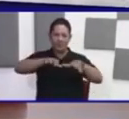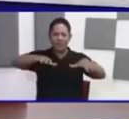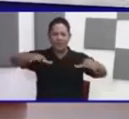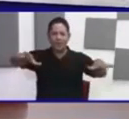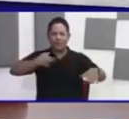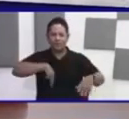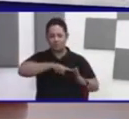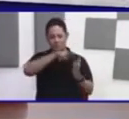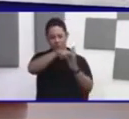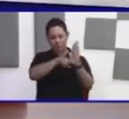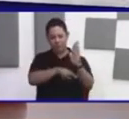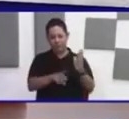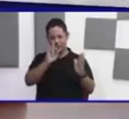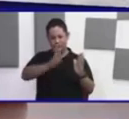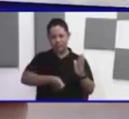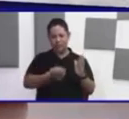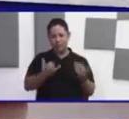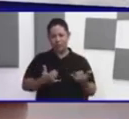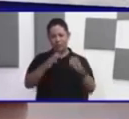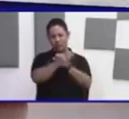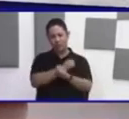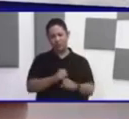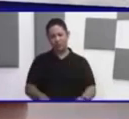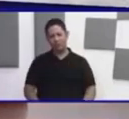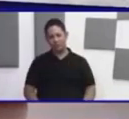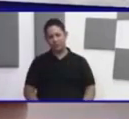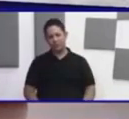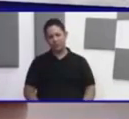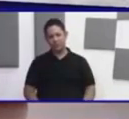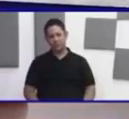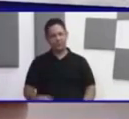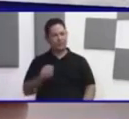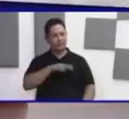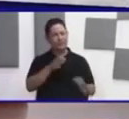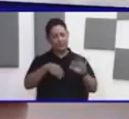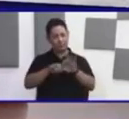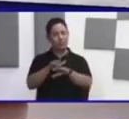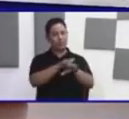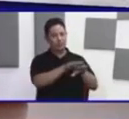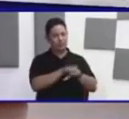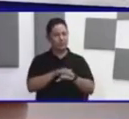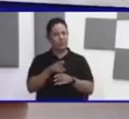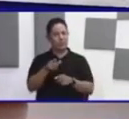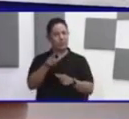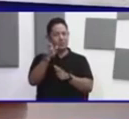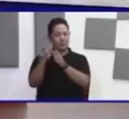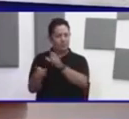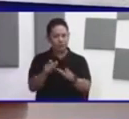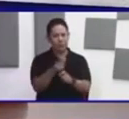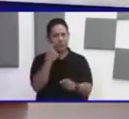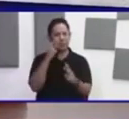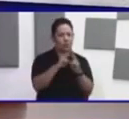medidas que hemos tomado, que anunciamos en la primera parte del programa, que consideramos son muy importantes para que la gente